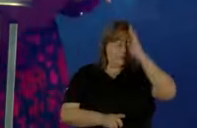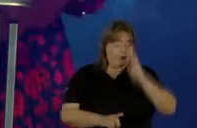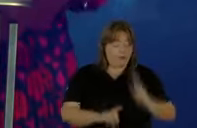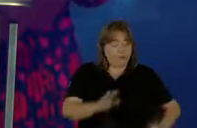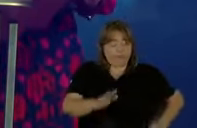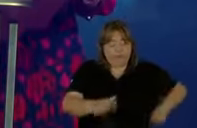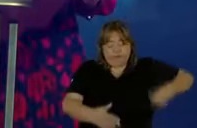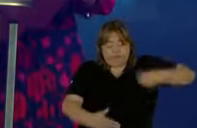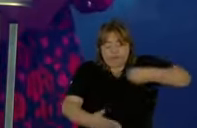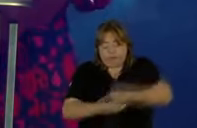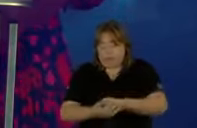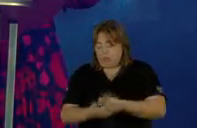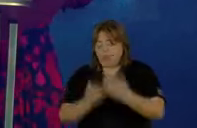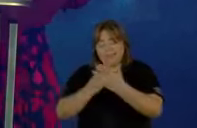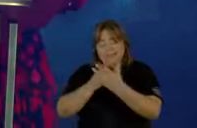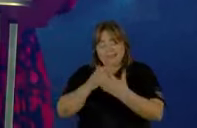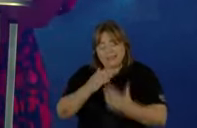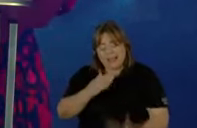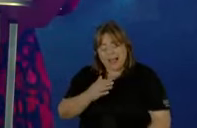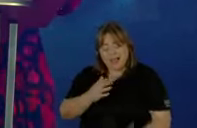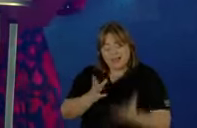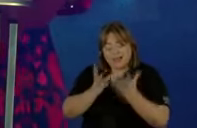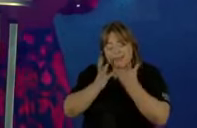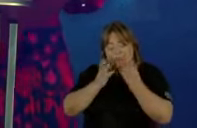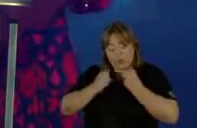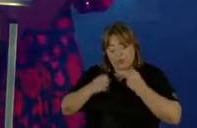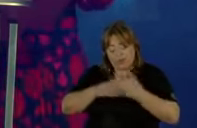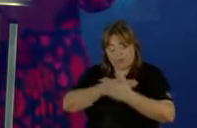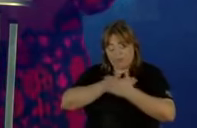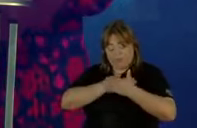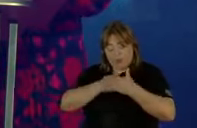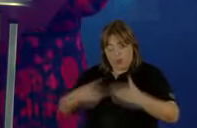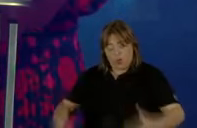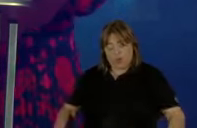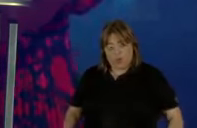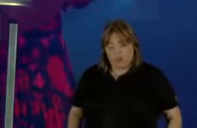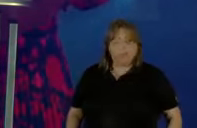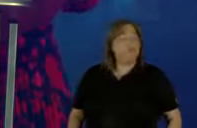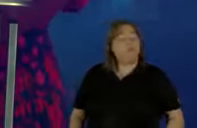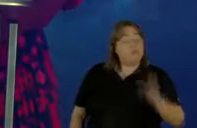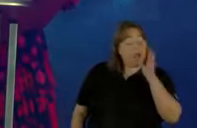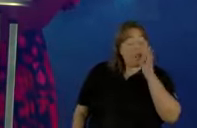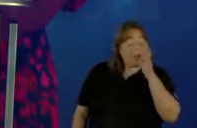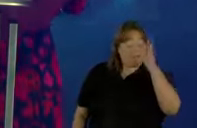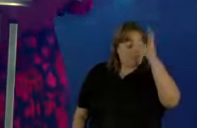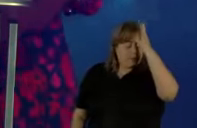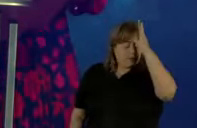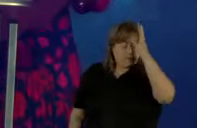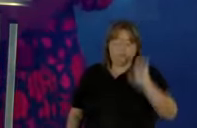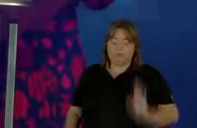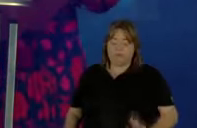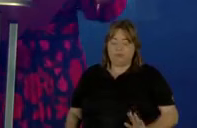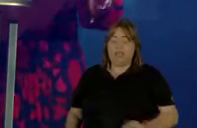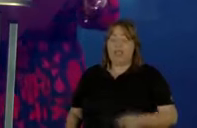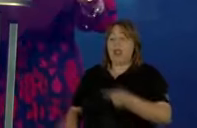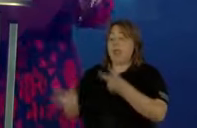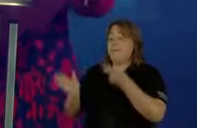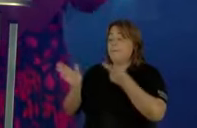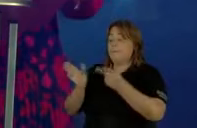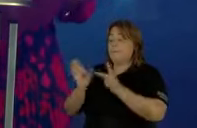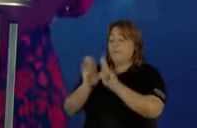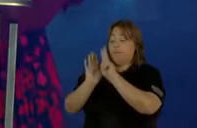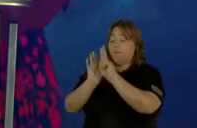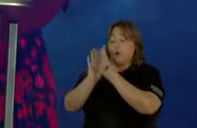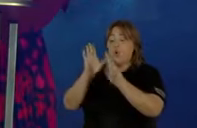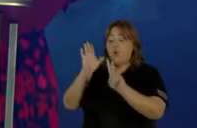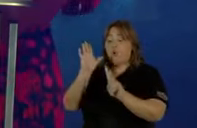engendrados de sangre ni de voluntad de carne, ni de, no de papá y mamá, sino de la voluntad, ni de varón,